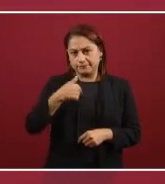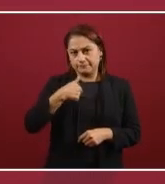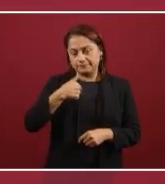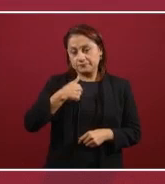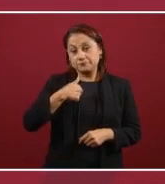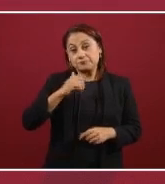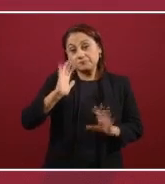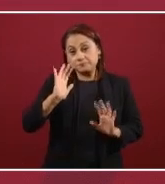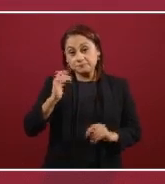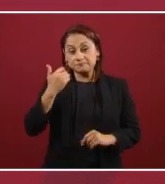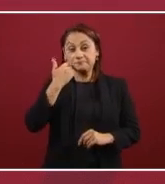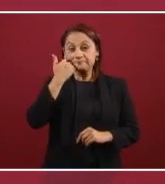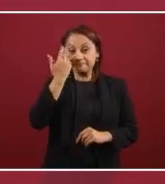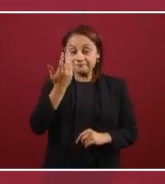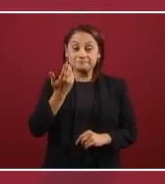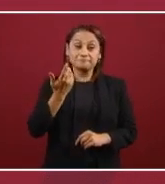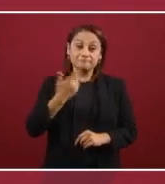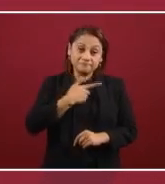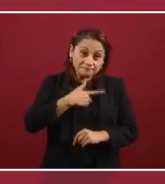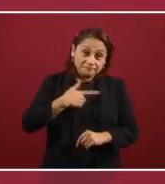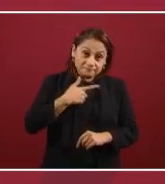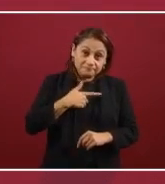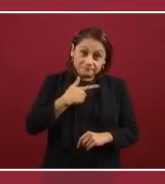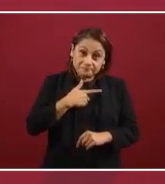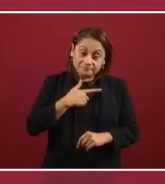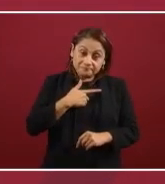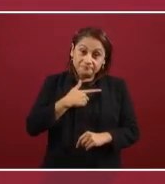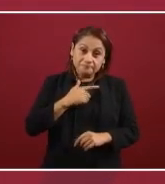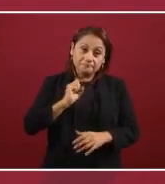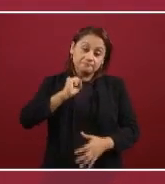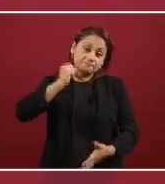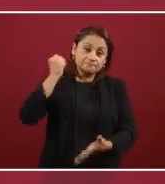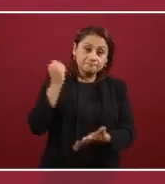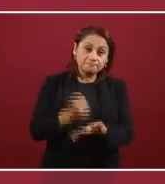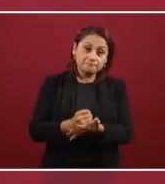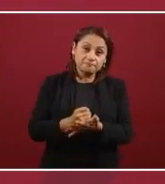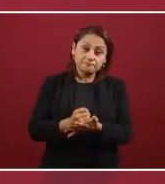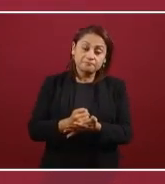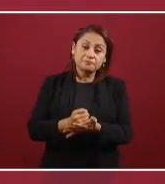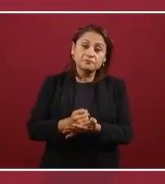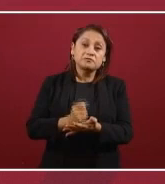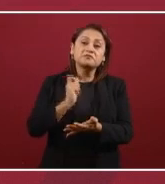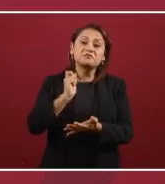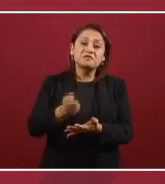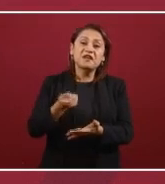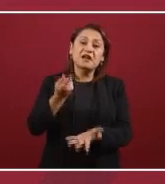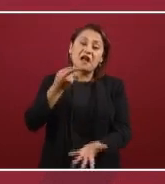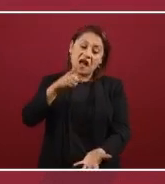declararlo, lo hago con mucho gusto, el que las escuelas,